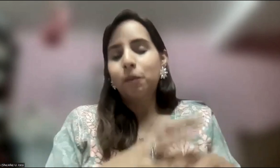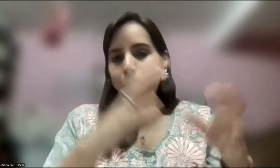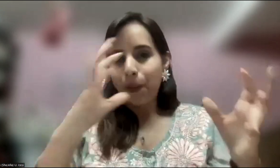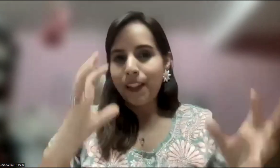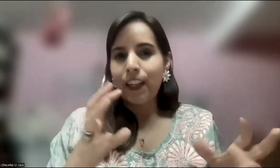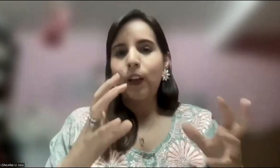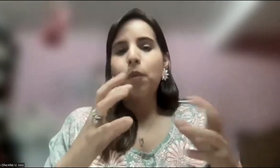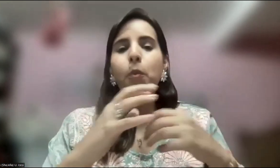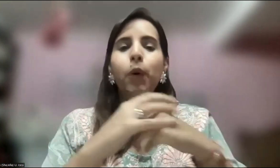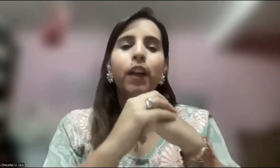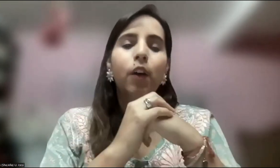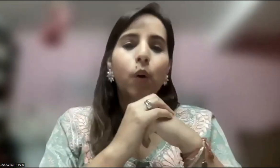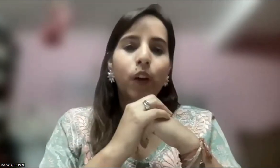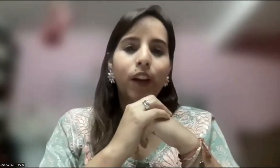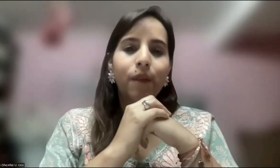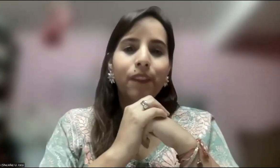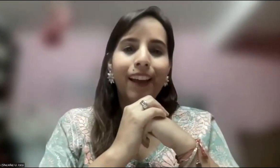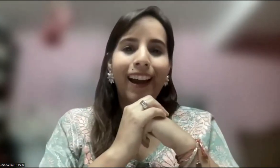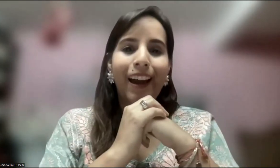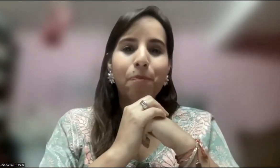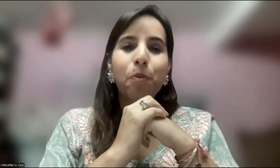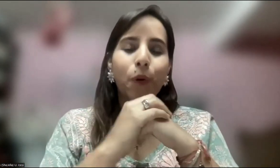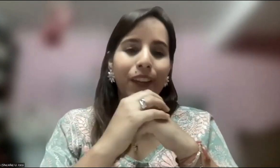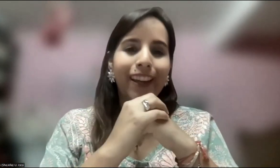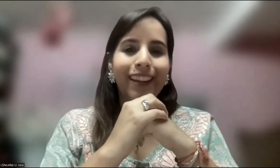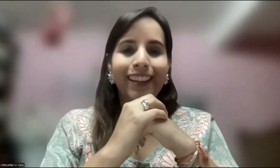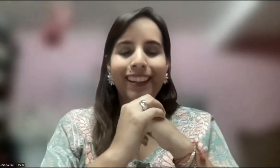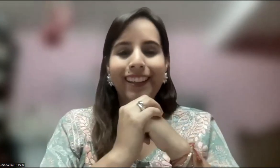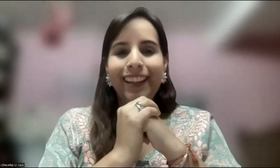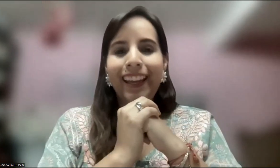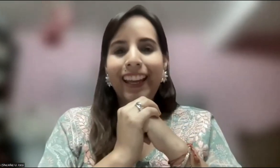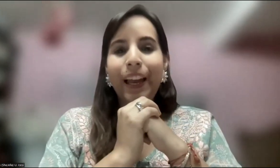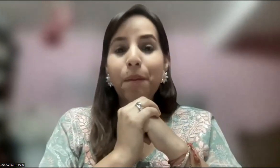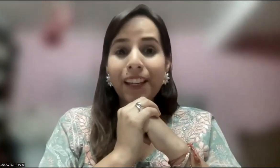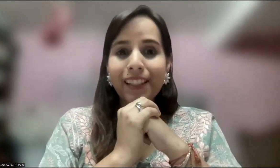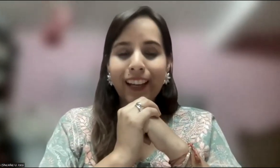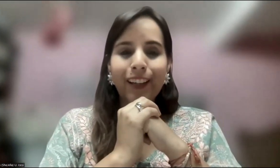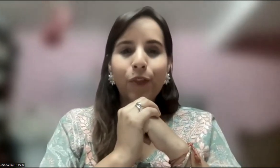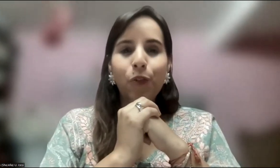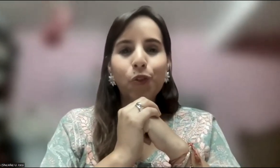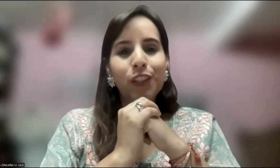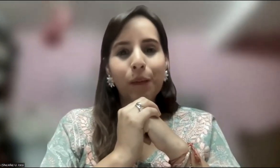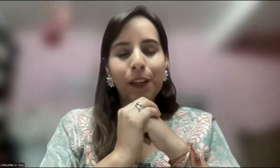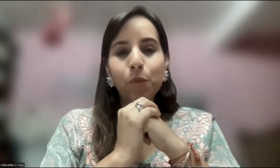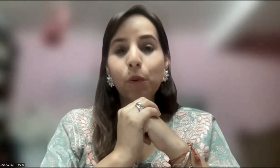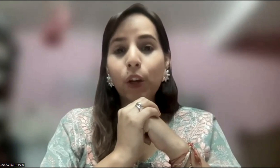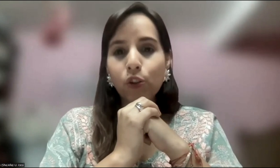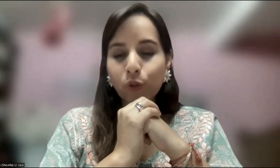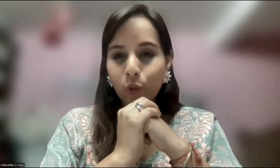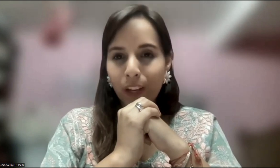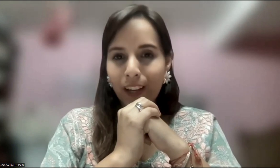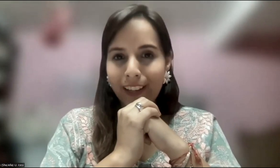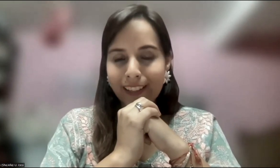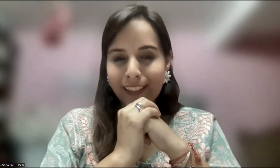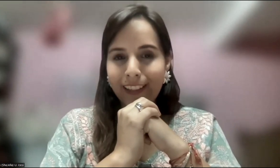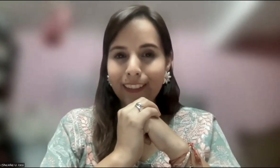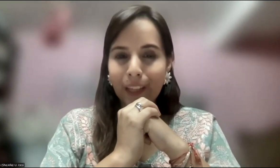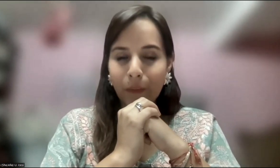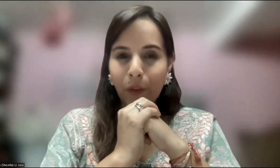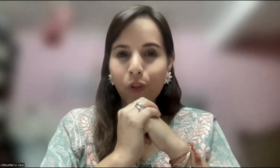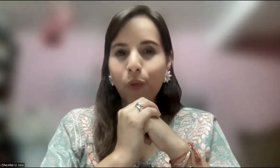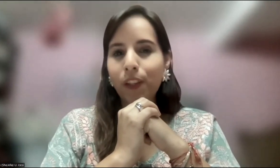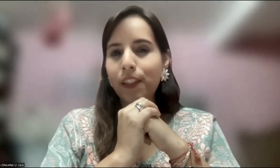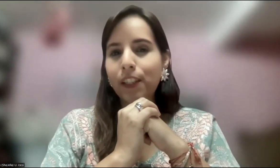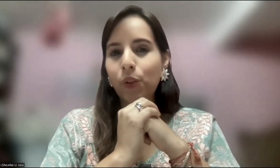donde empezaré como moderadora a poner en la mesa unos temas muy coyunturales en